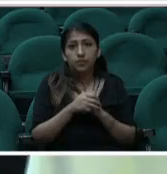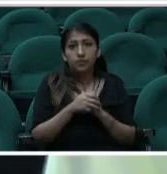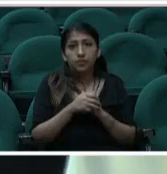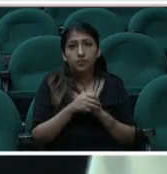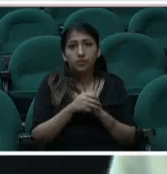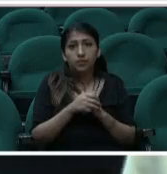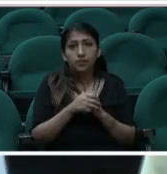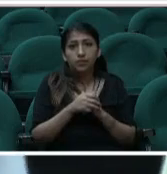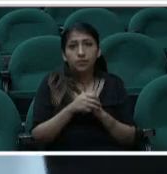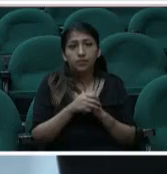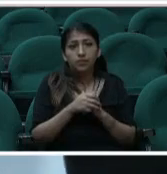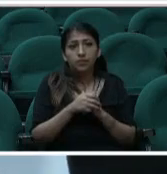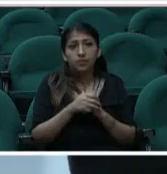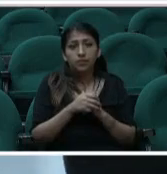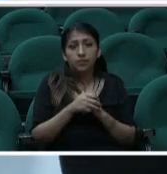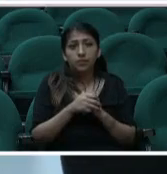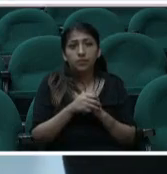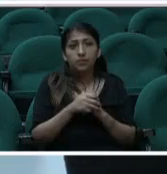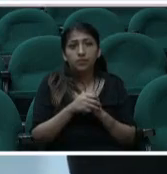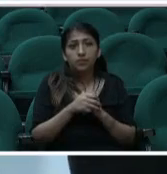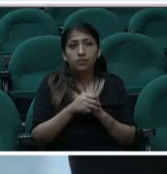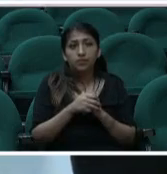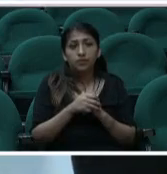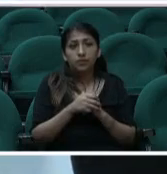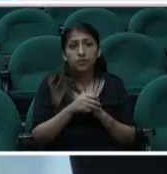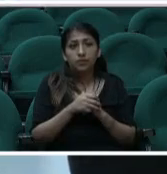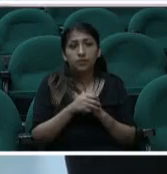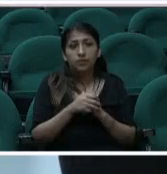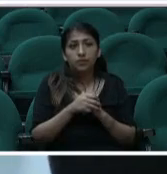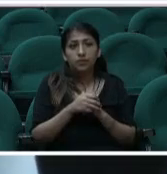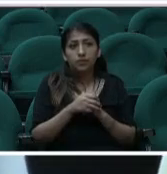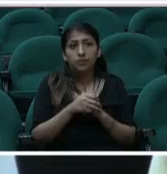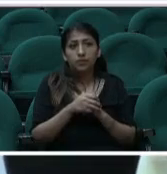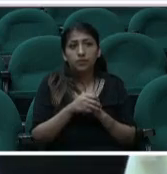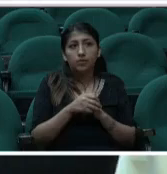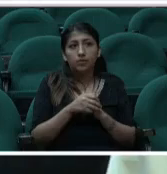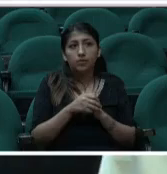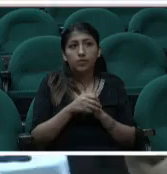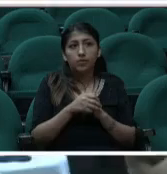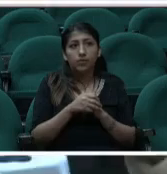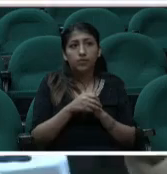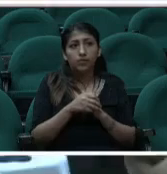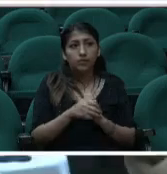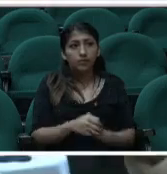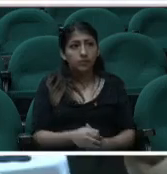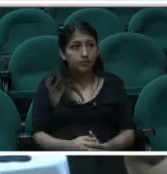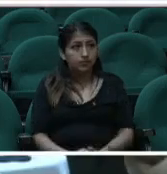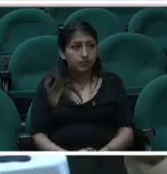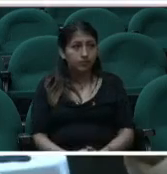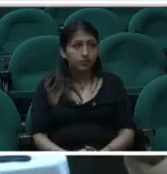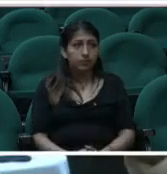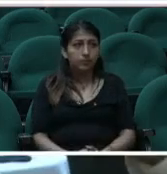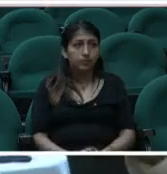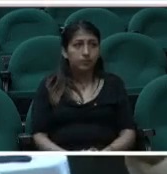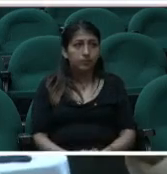un sobrecito de cualquiera de los que están ahí y de igual manera el candidato grande